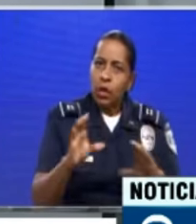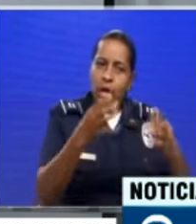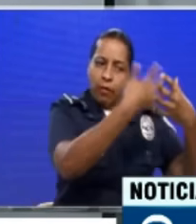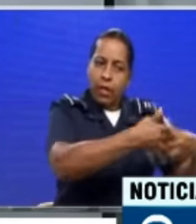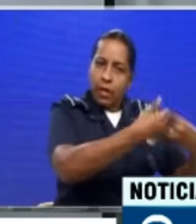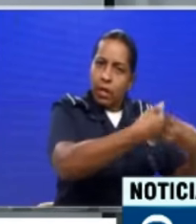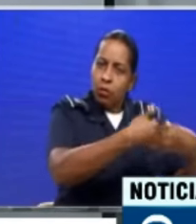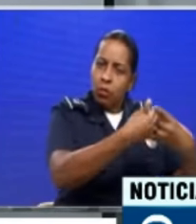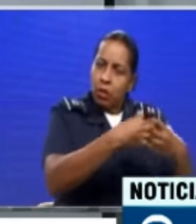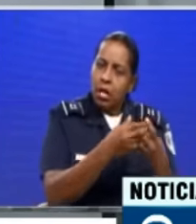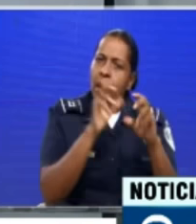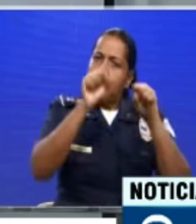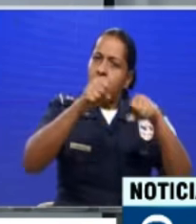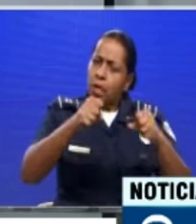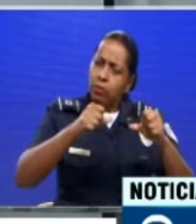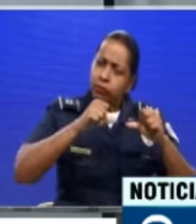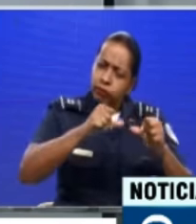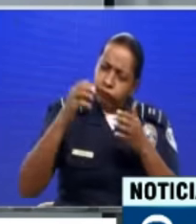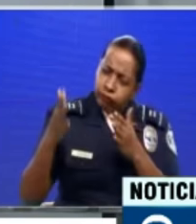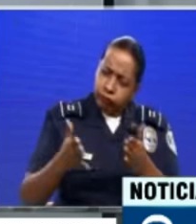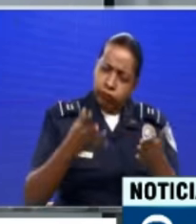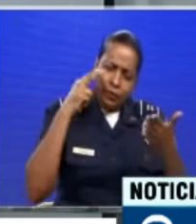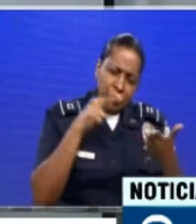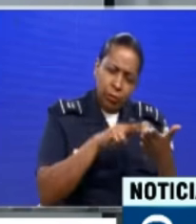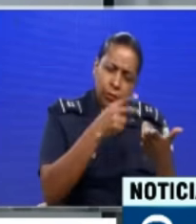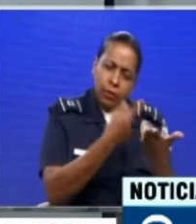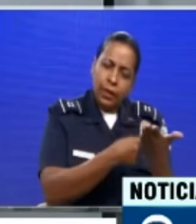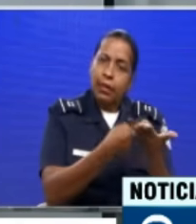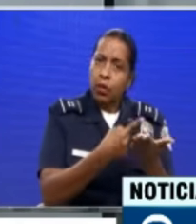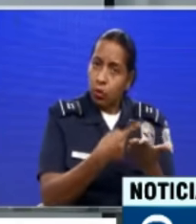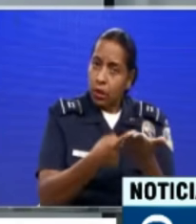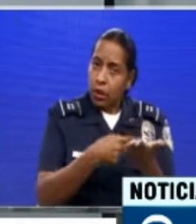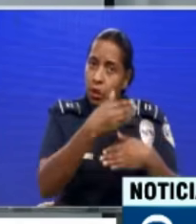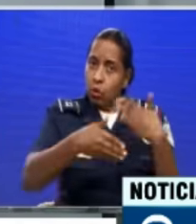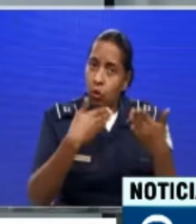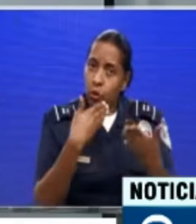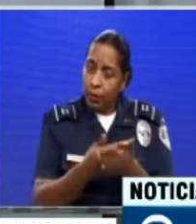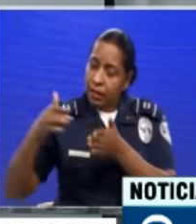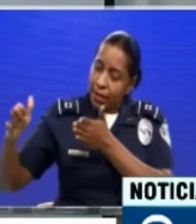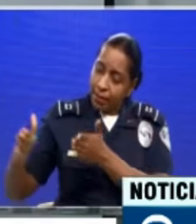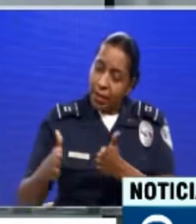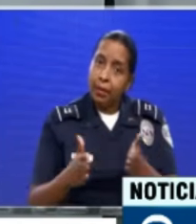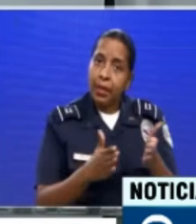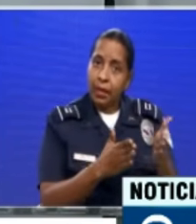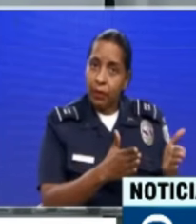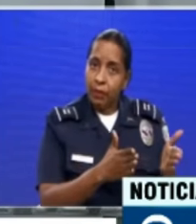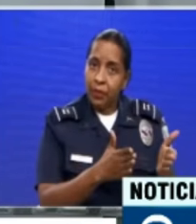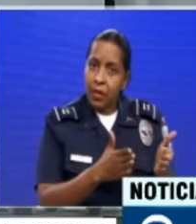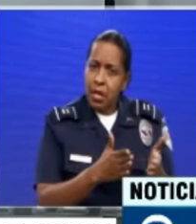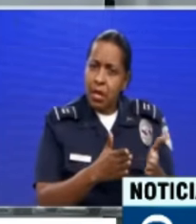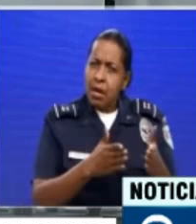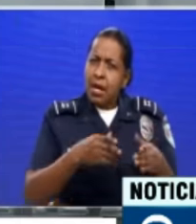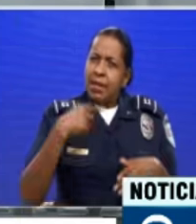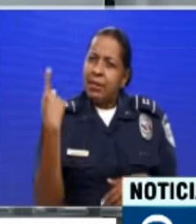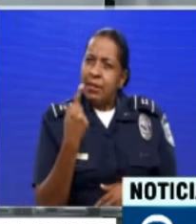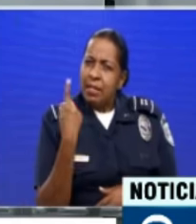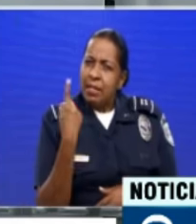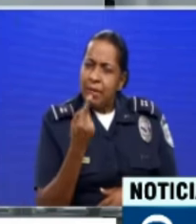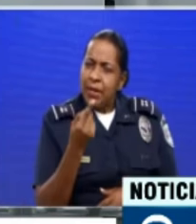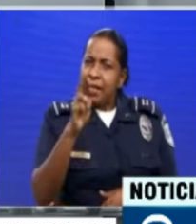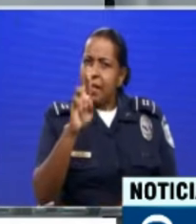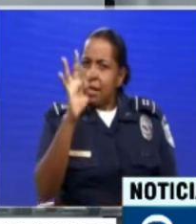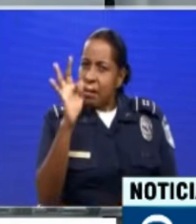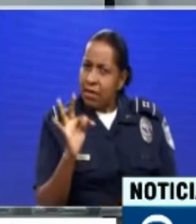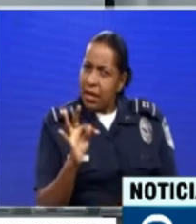industria, podamos nosotros adelantárselo para que se vayan preparando, siempre y cuando el